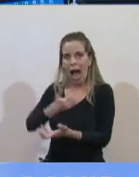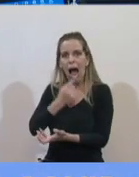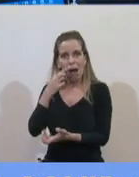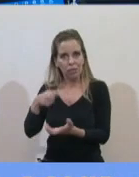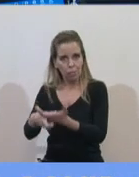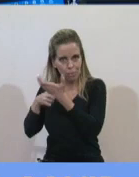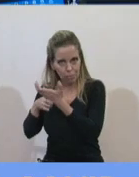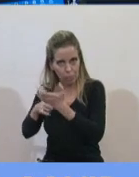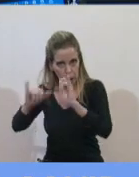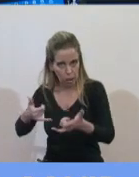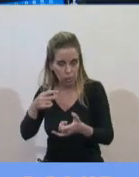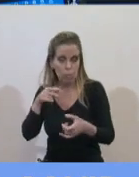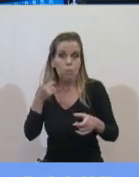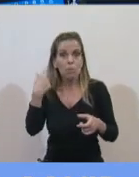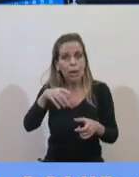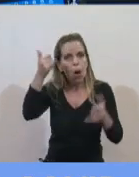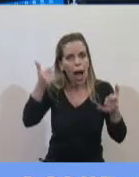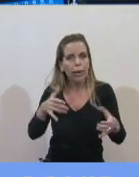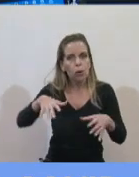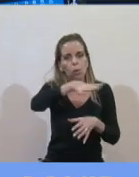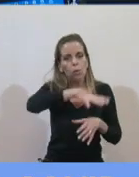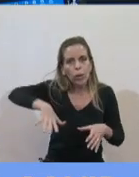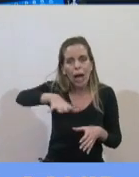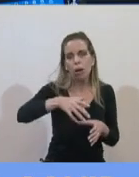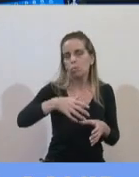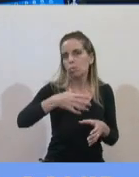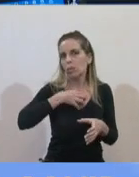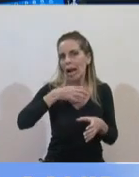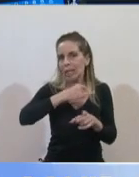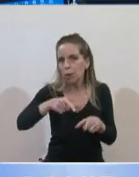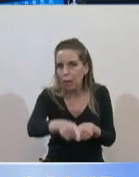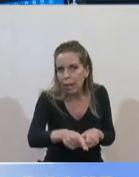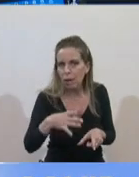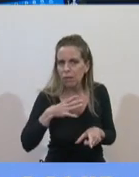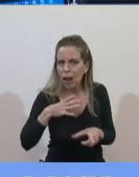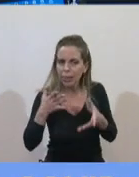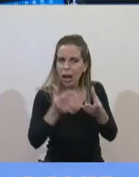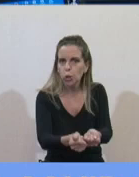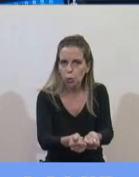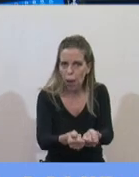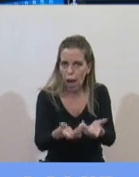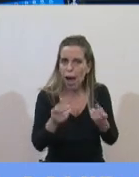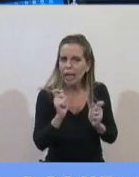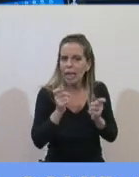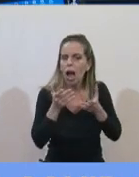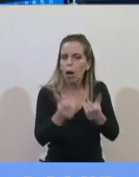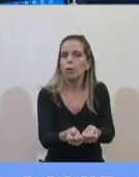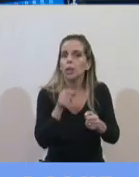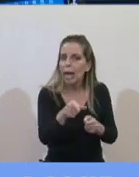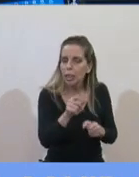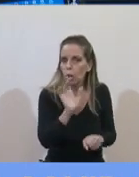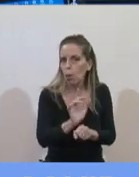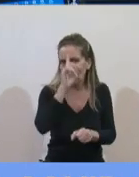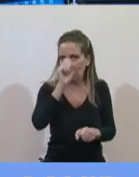para los del medio nadie los mira nadie lo ve está una suerte de agujero negro y este es el desafío